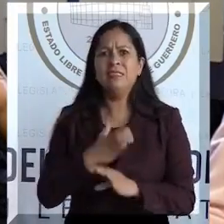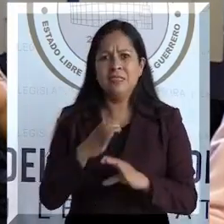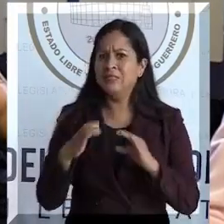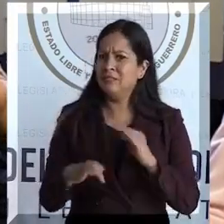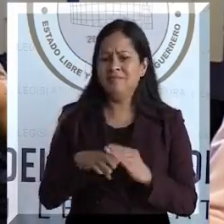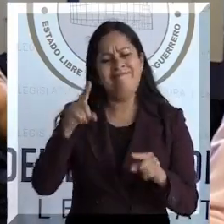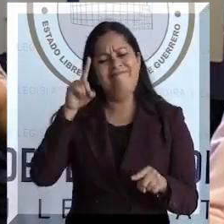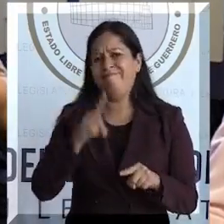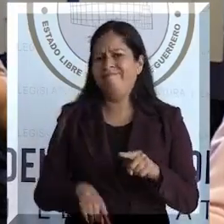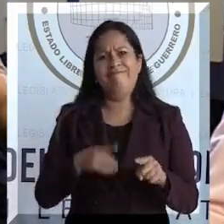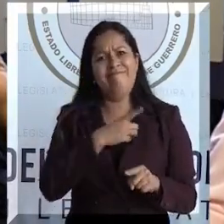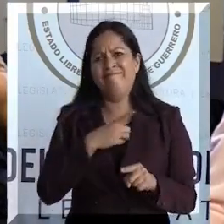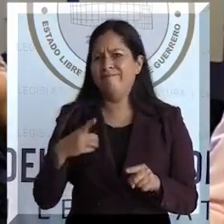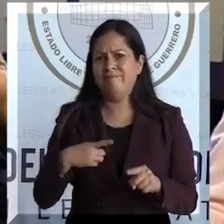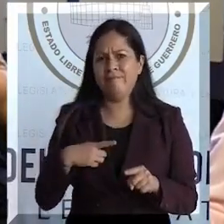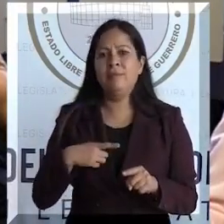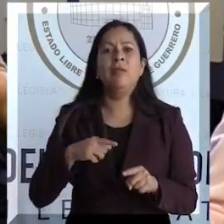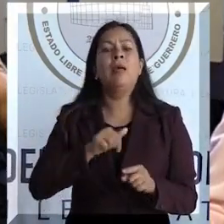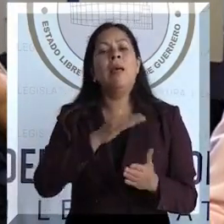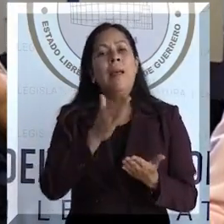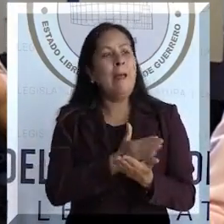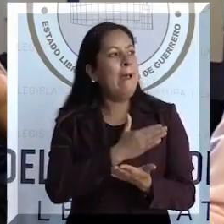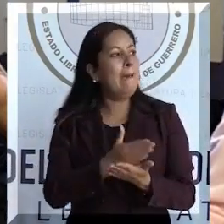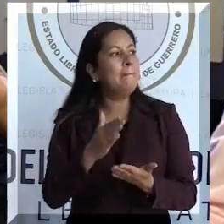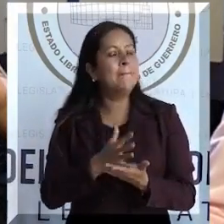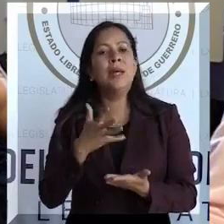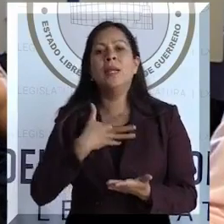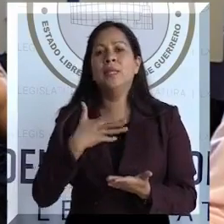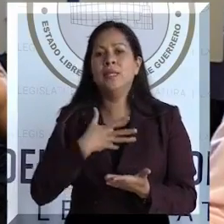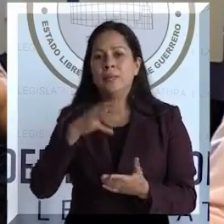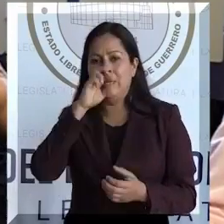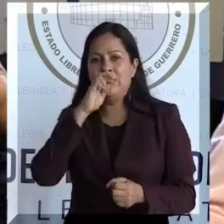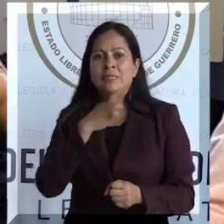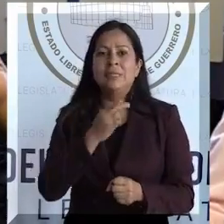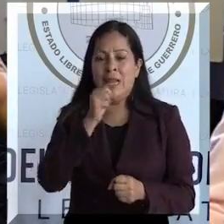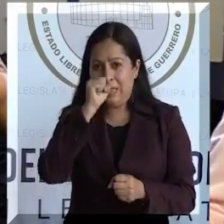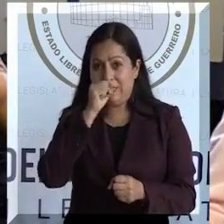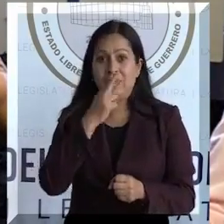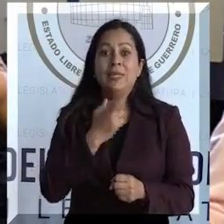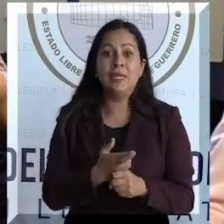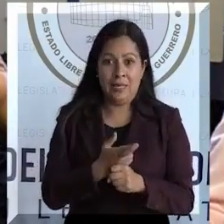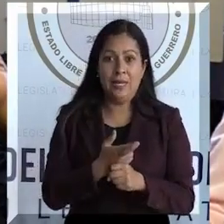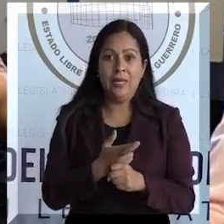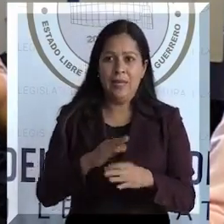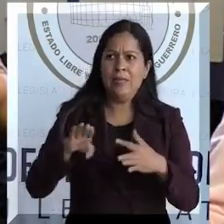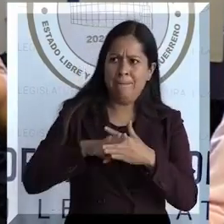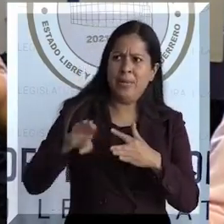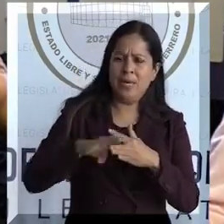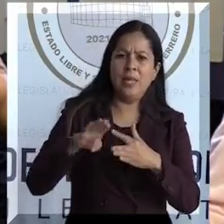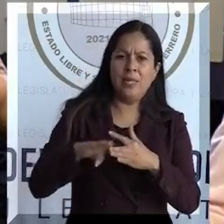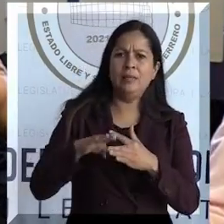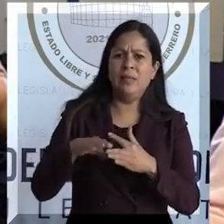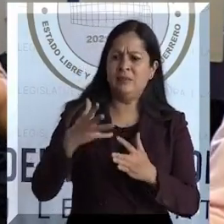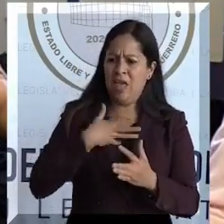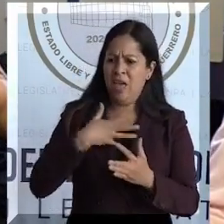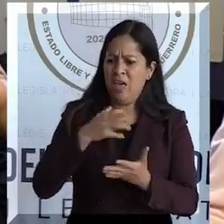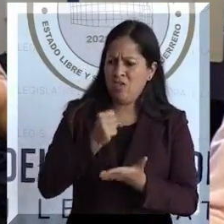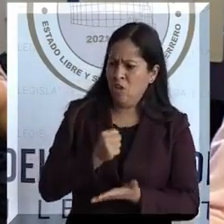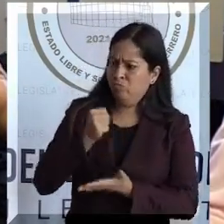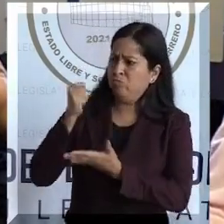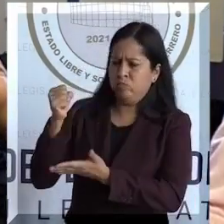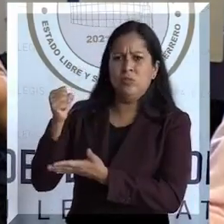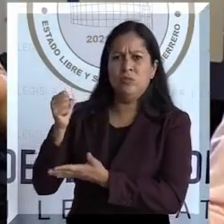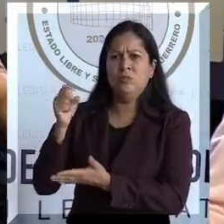tenemos que acercarle, ¿no? Por otro lado, tenemos la Secretaría de Migrantes, donde tiene un presupuesto, que hay un programa que se